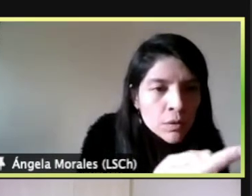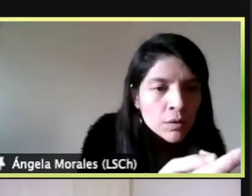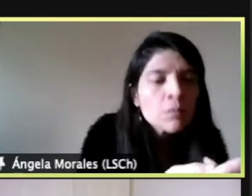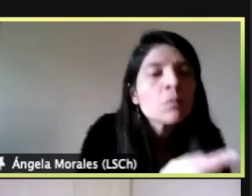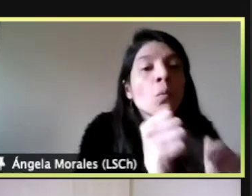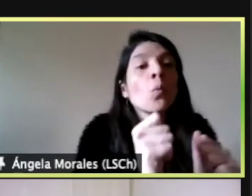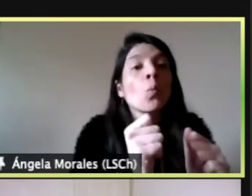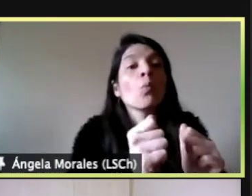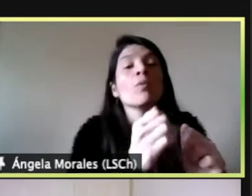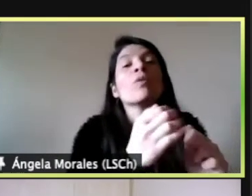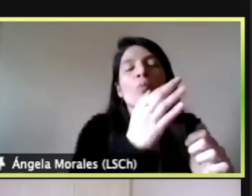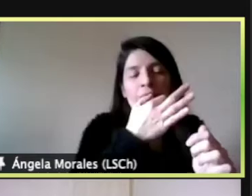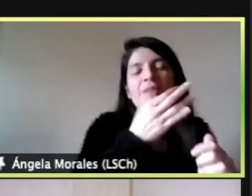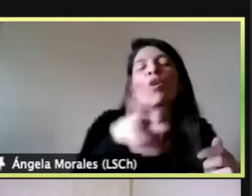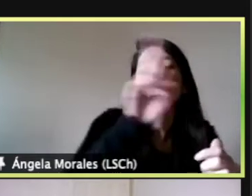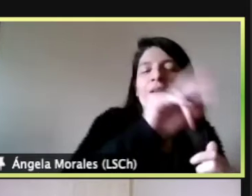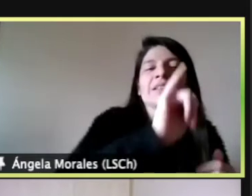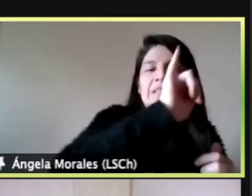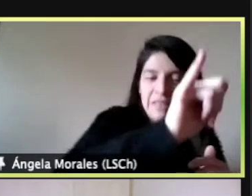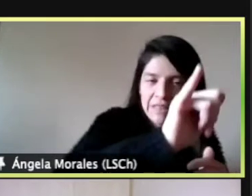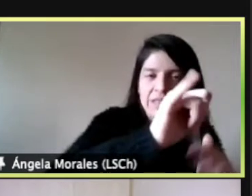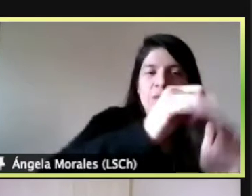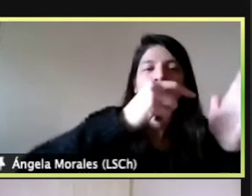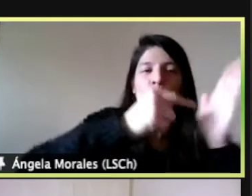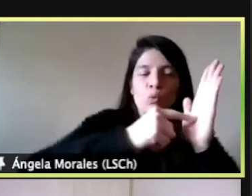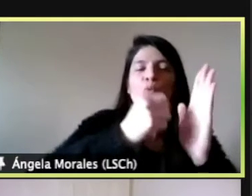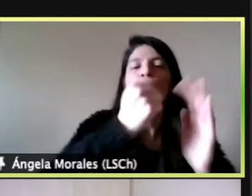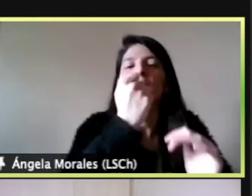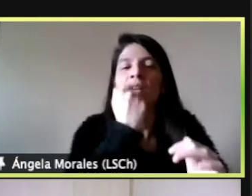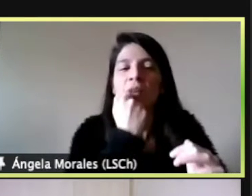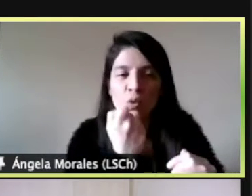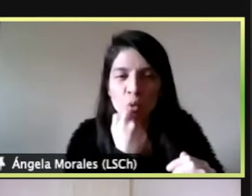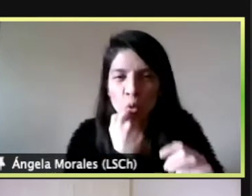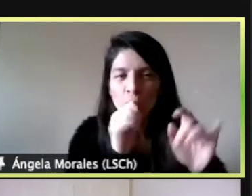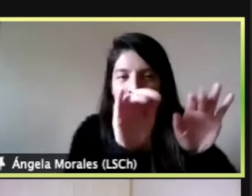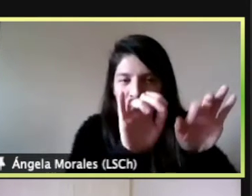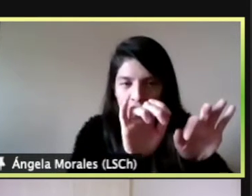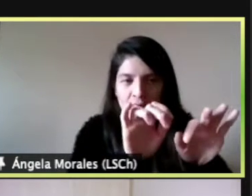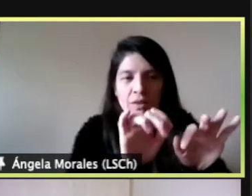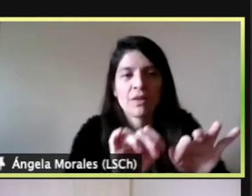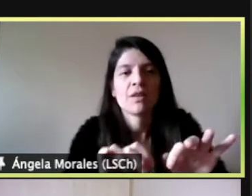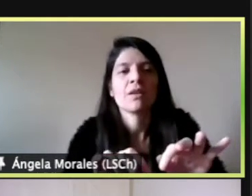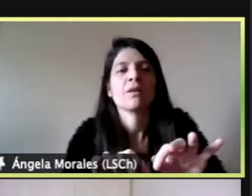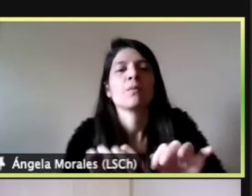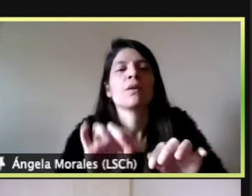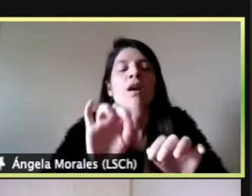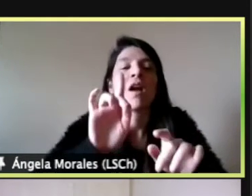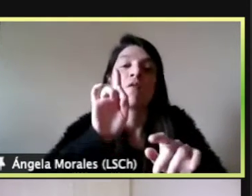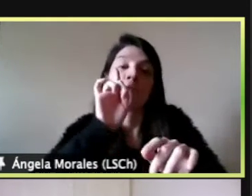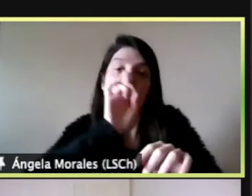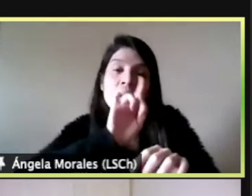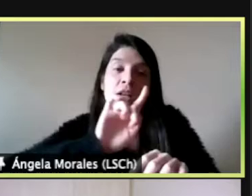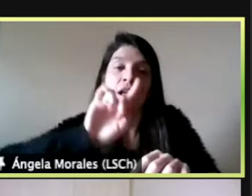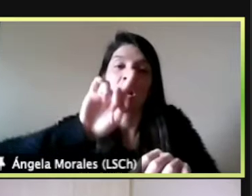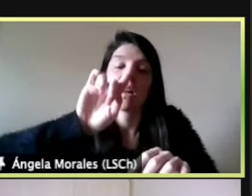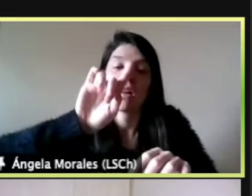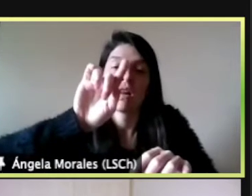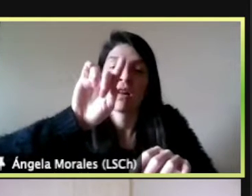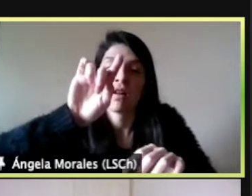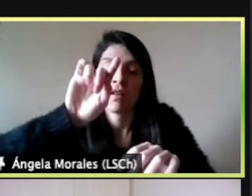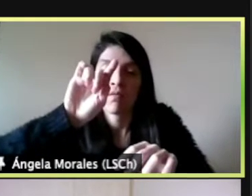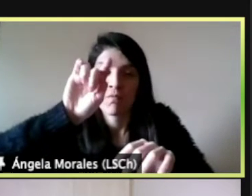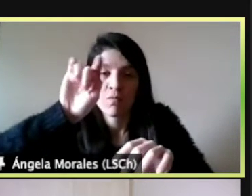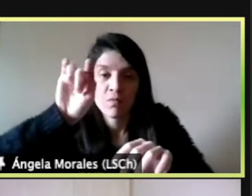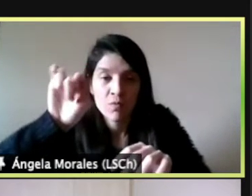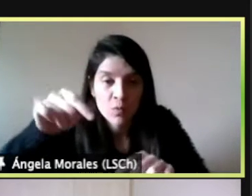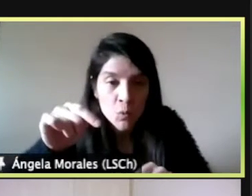si.error, voy al final, doble punto, abro y cierro comillas, cierro el